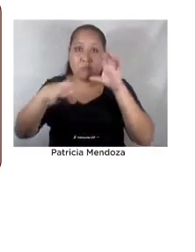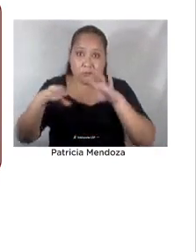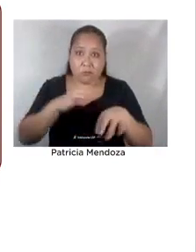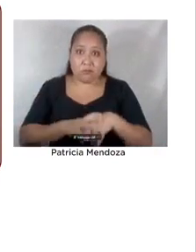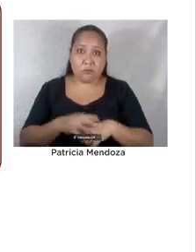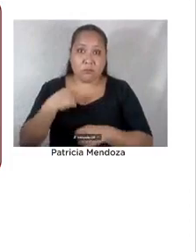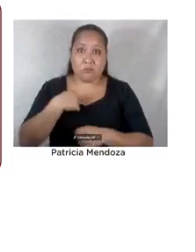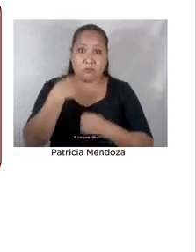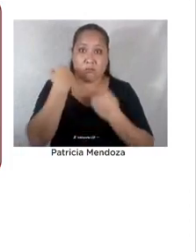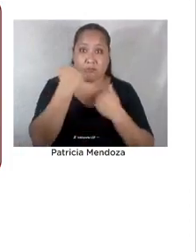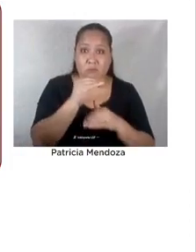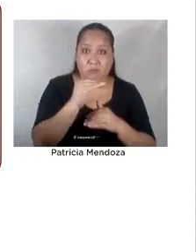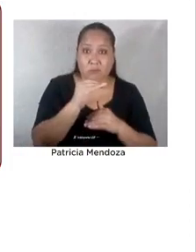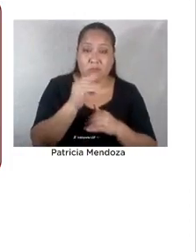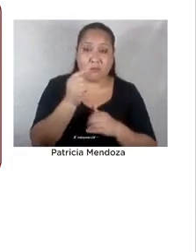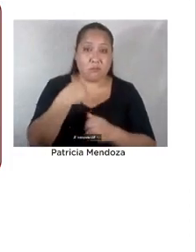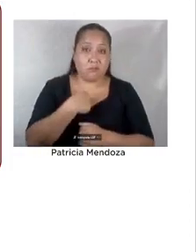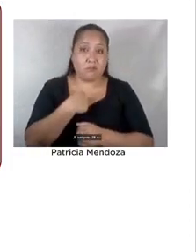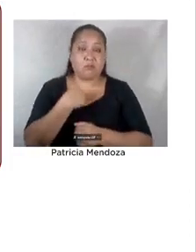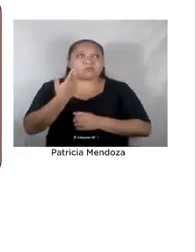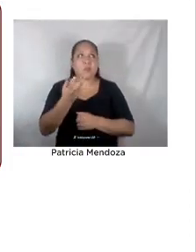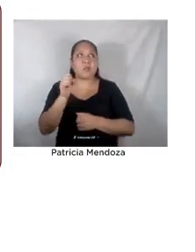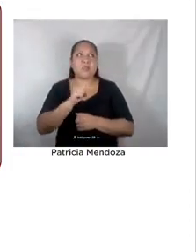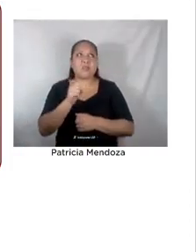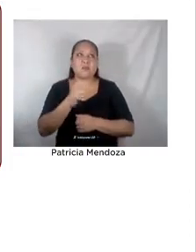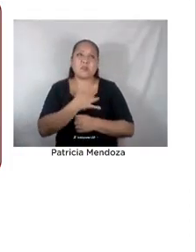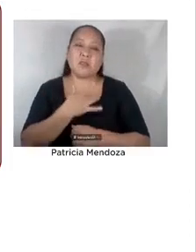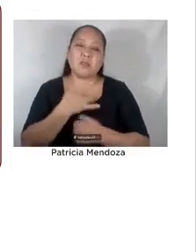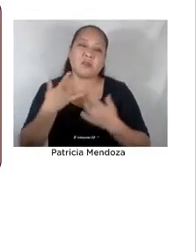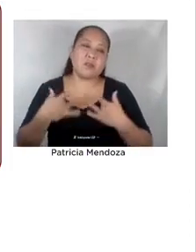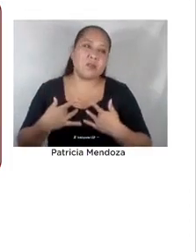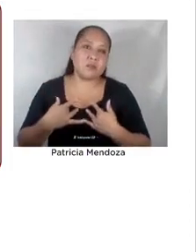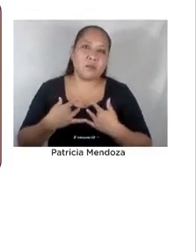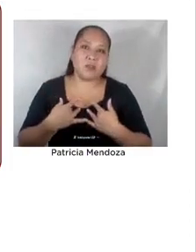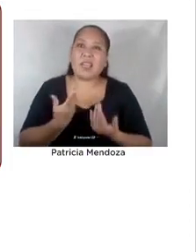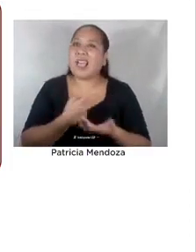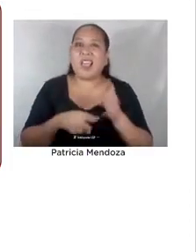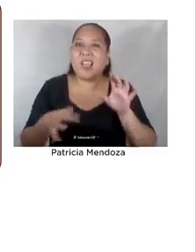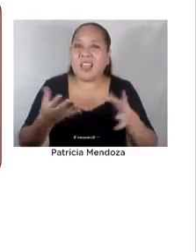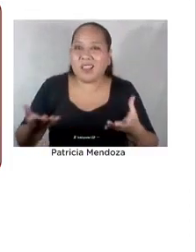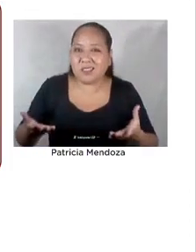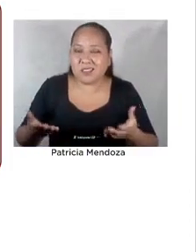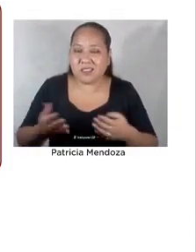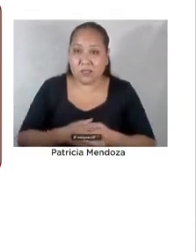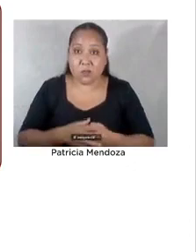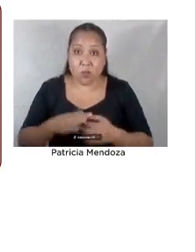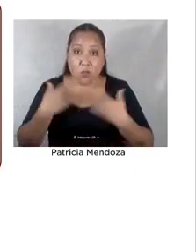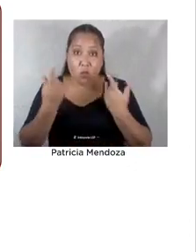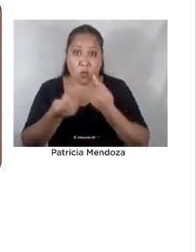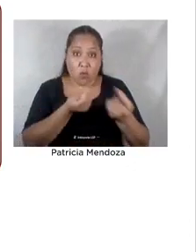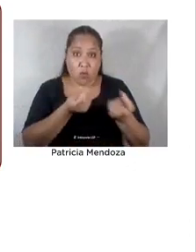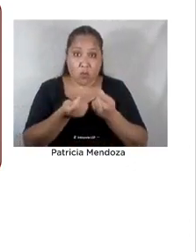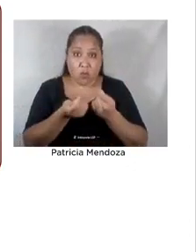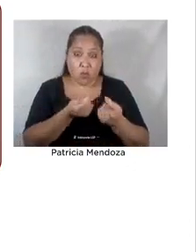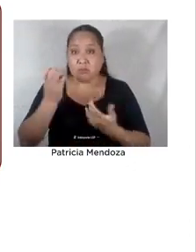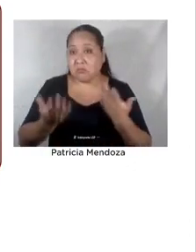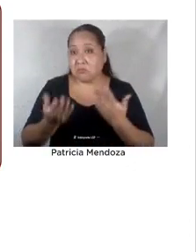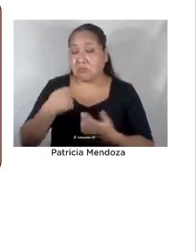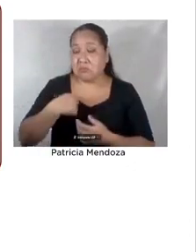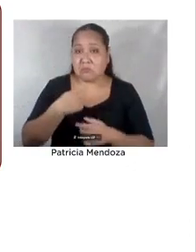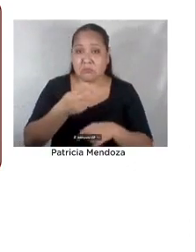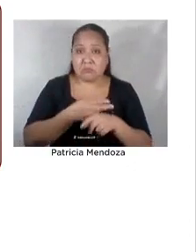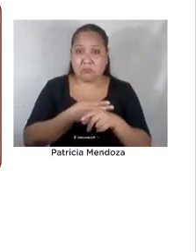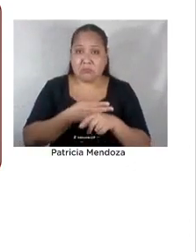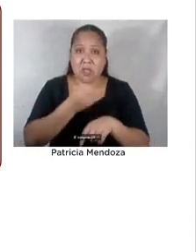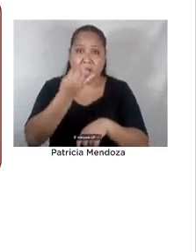no me sirve, si ya decir, bueno, me siento triste, ¿qué hago con esta tristeza? ¿La puedo manejar? Probablemente en algún momento en mi vida he tenido